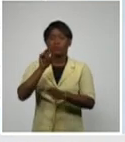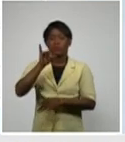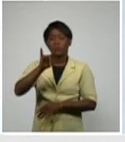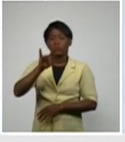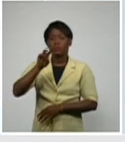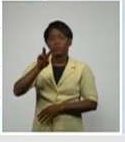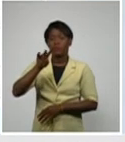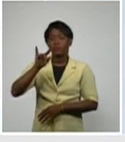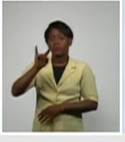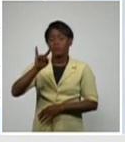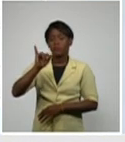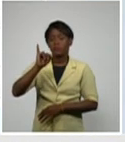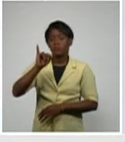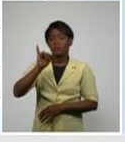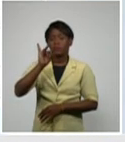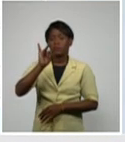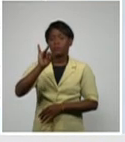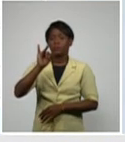21.900.372.